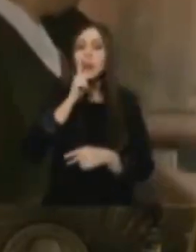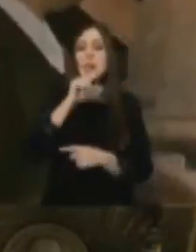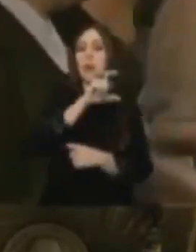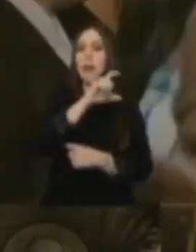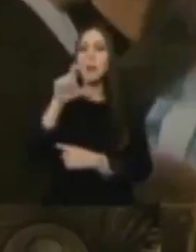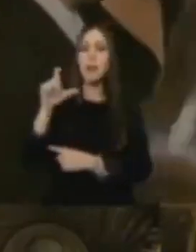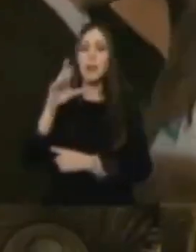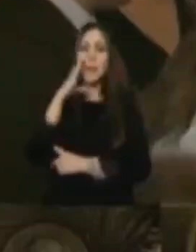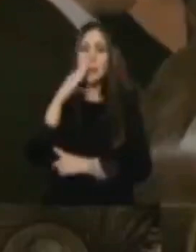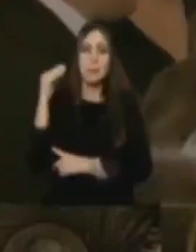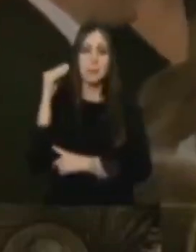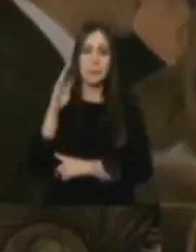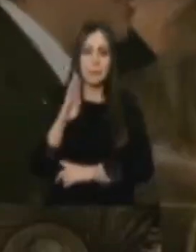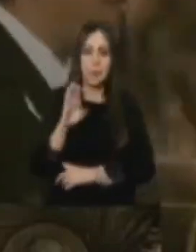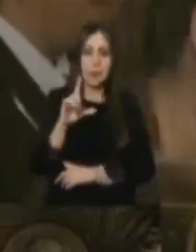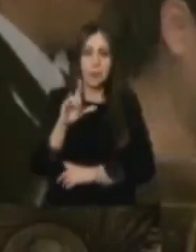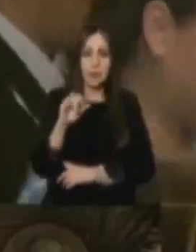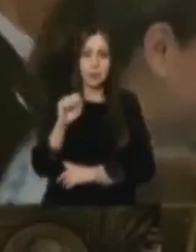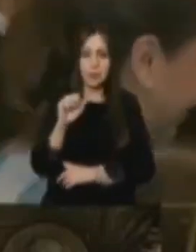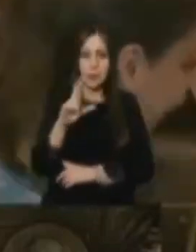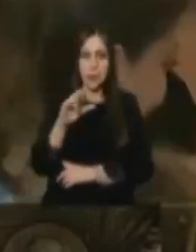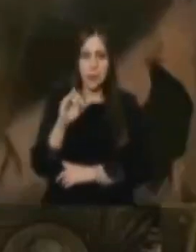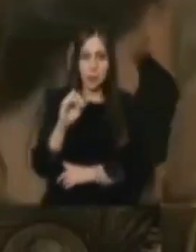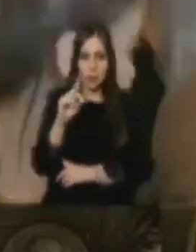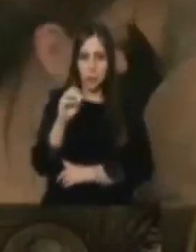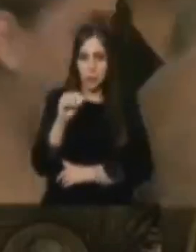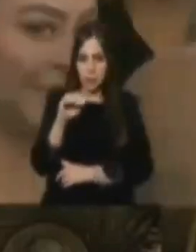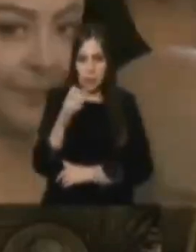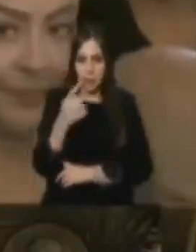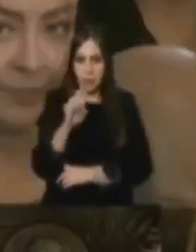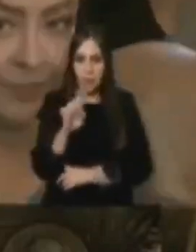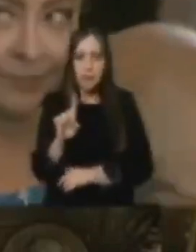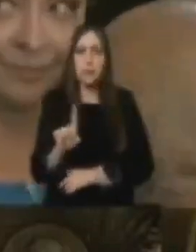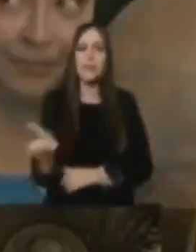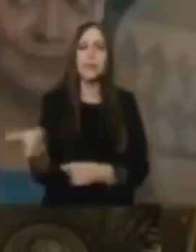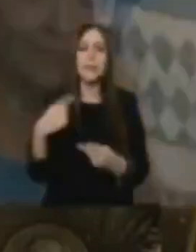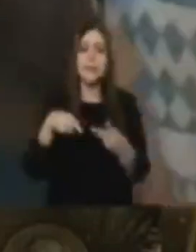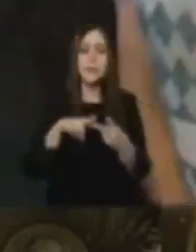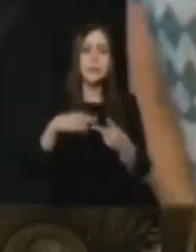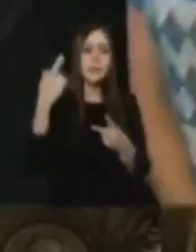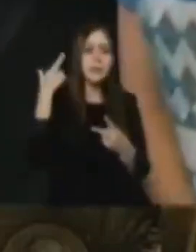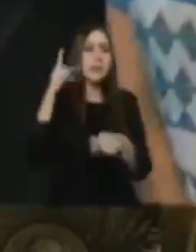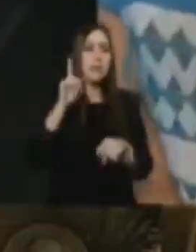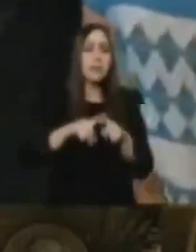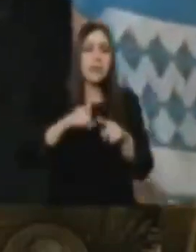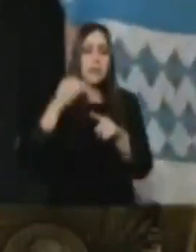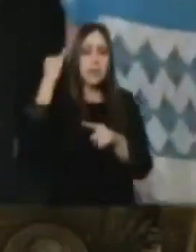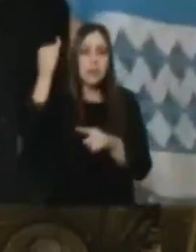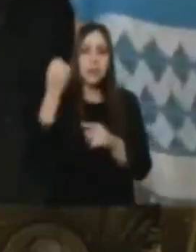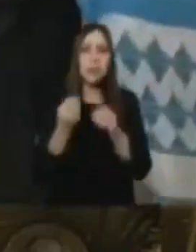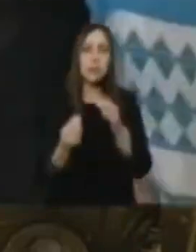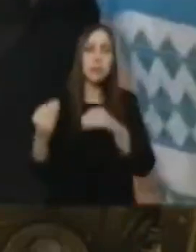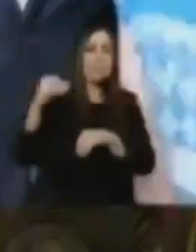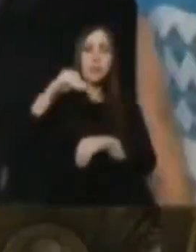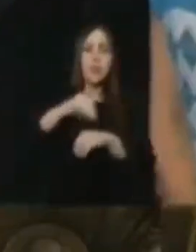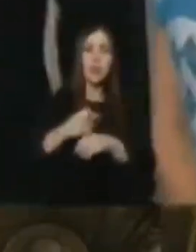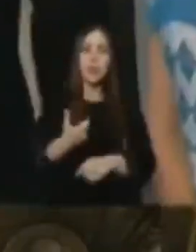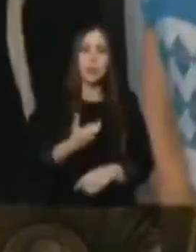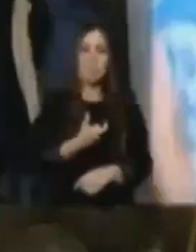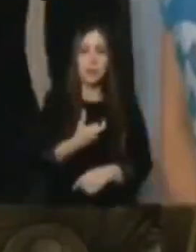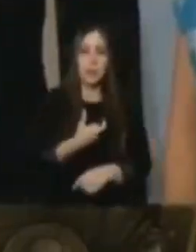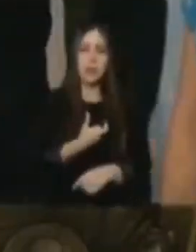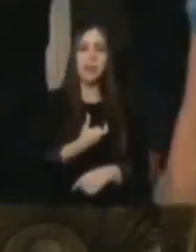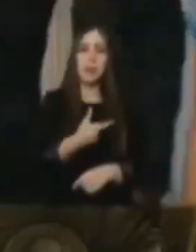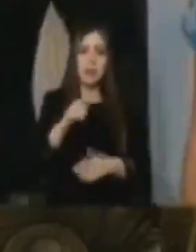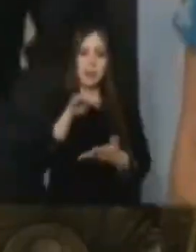Domínguez. Estaremos escuchando a uno de los integrantes de la comisión de la medalla Belisario Domínguez, quien estará haciendo la